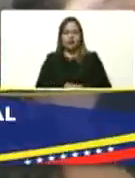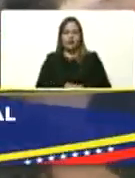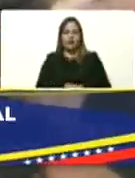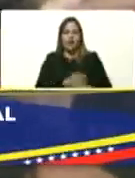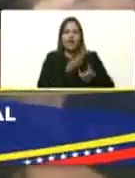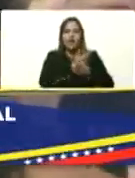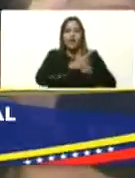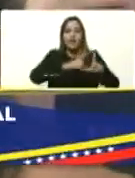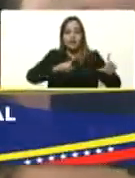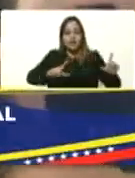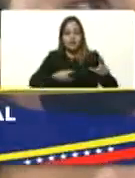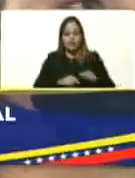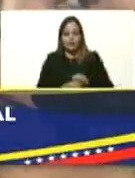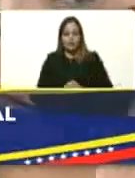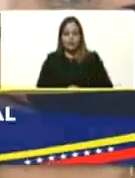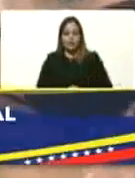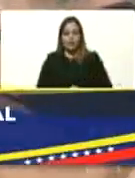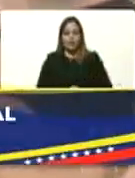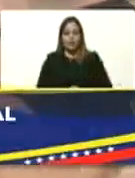Liberar,